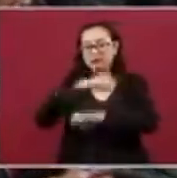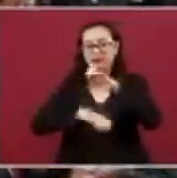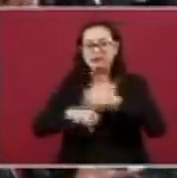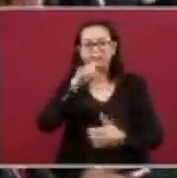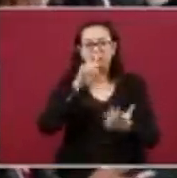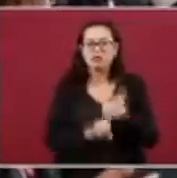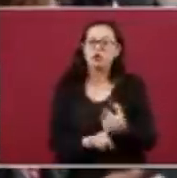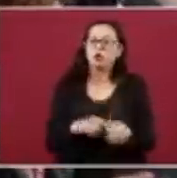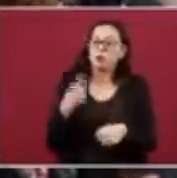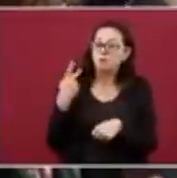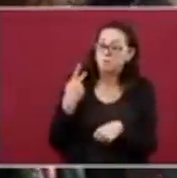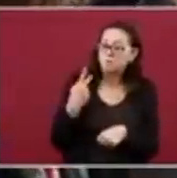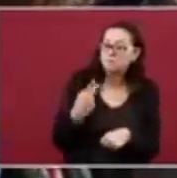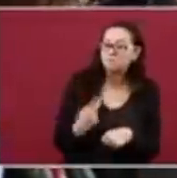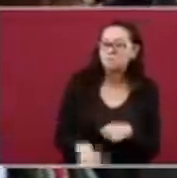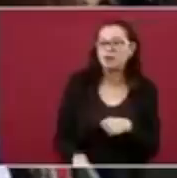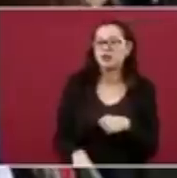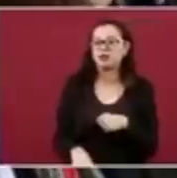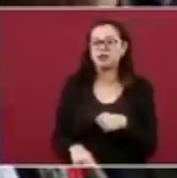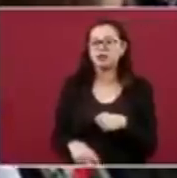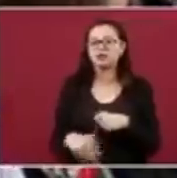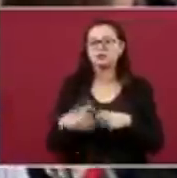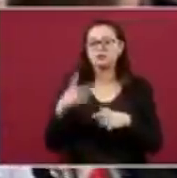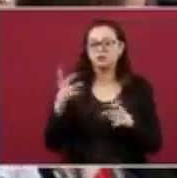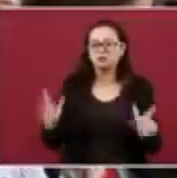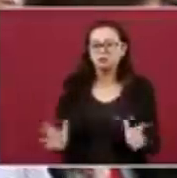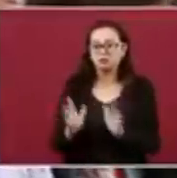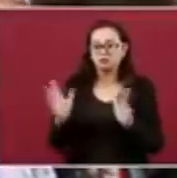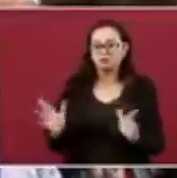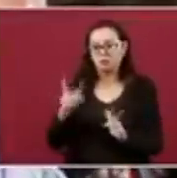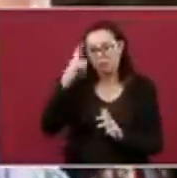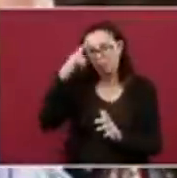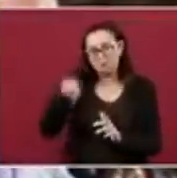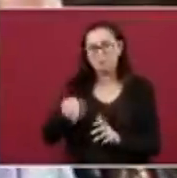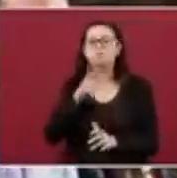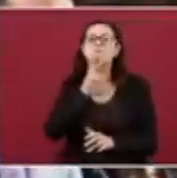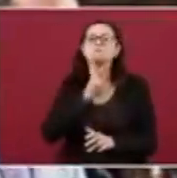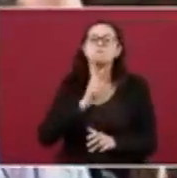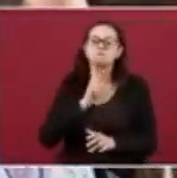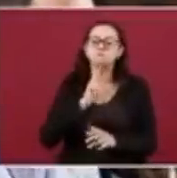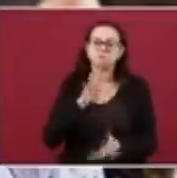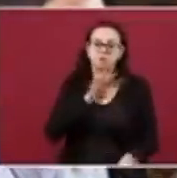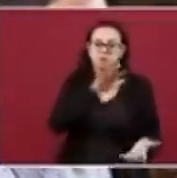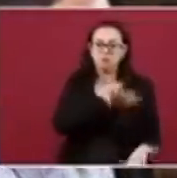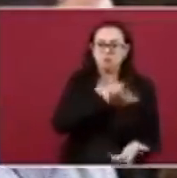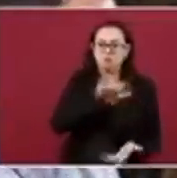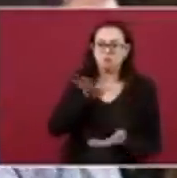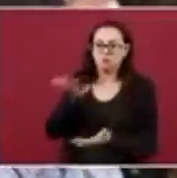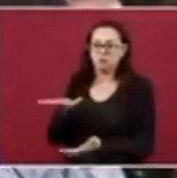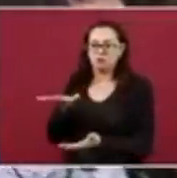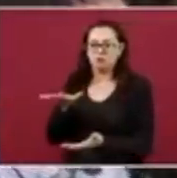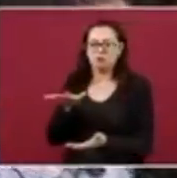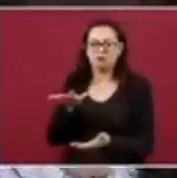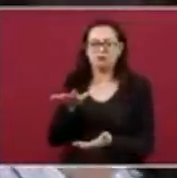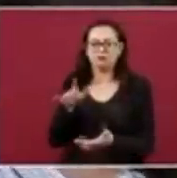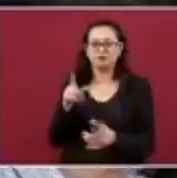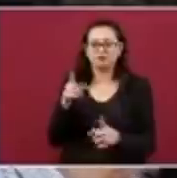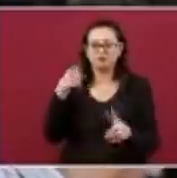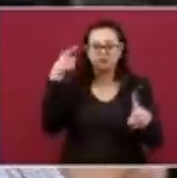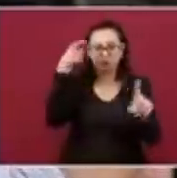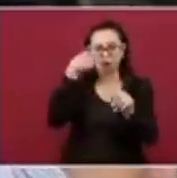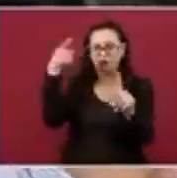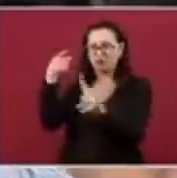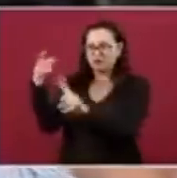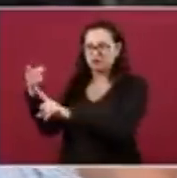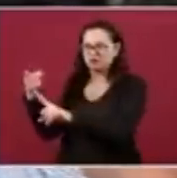riesgo la estimulación para incrementar la producción de crudo pesado y llegar a los objetivos que usted